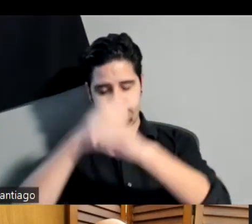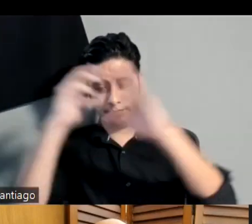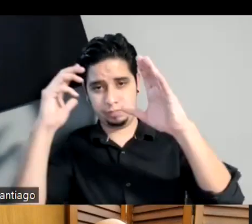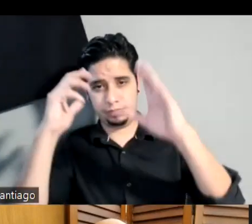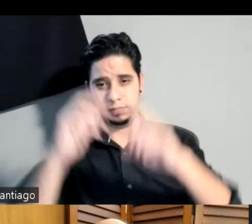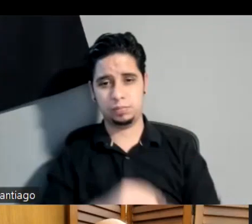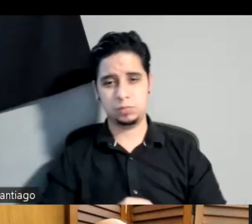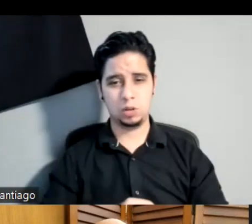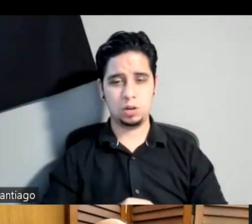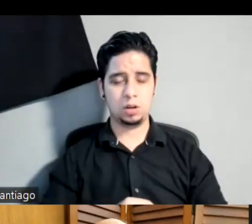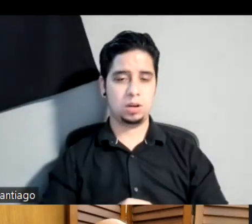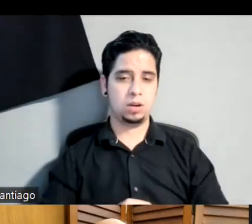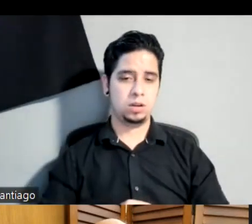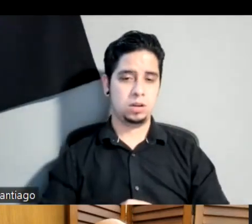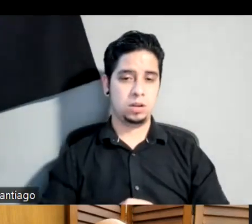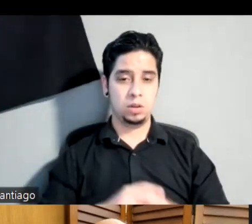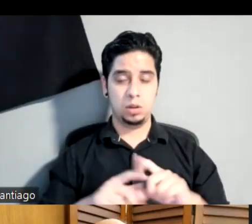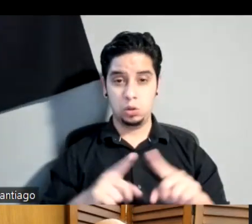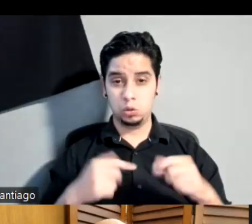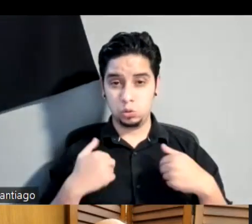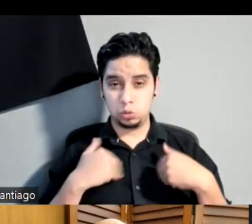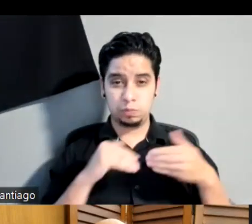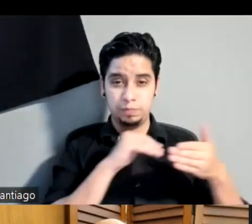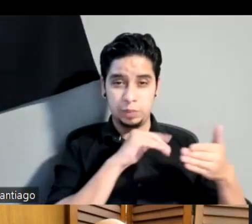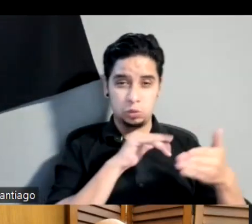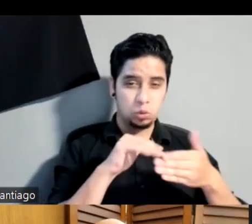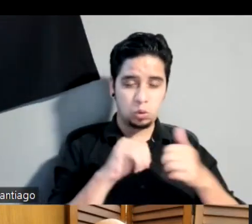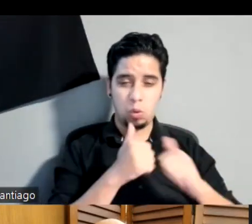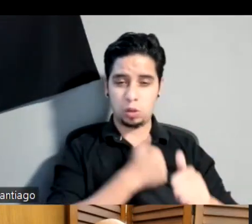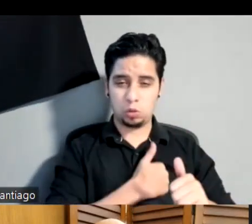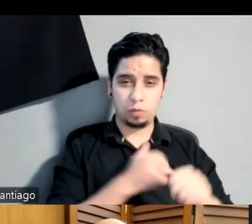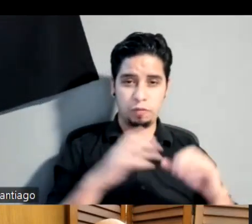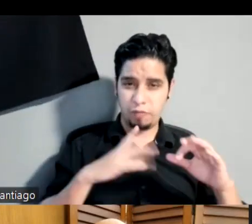aparte de hacer el estudio que hacemos siempre como actores,